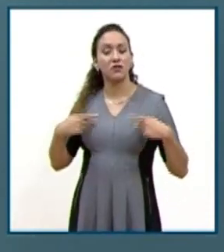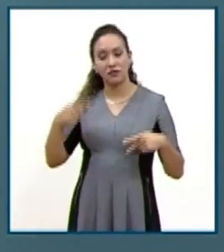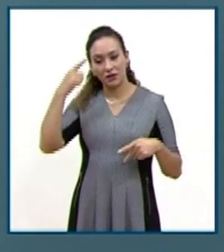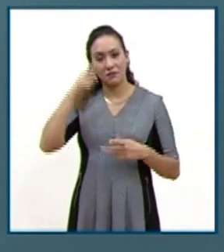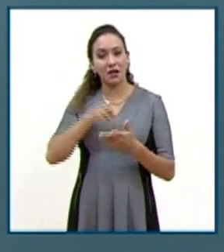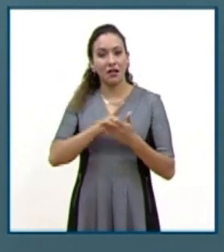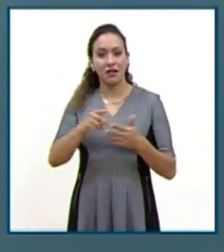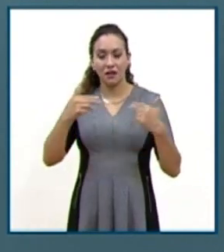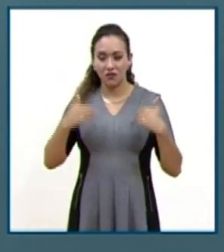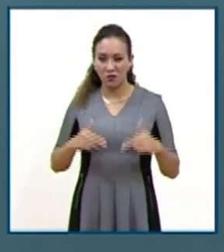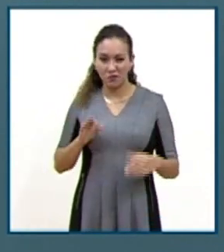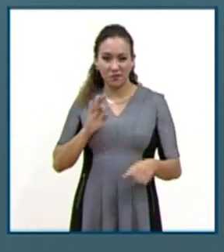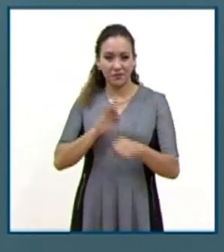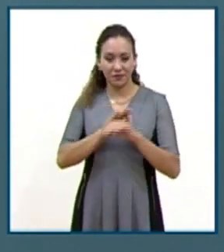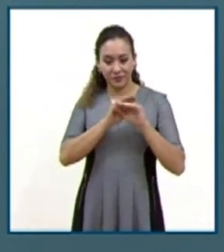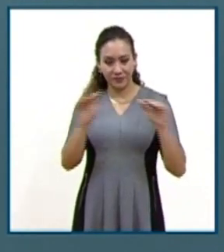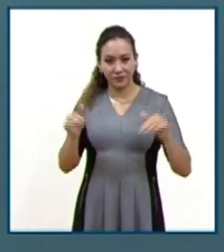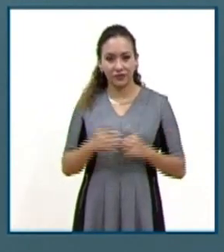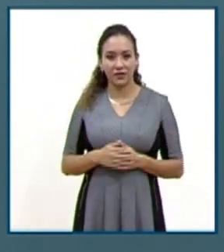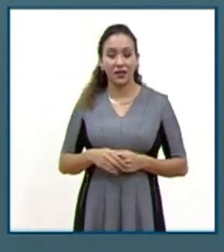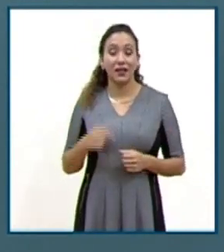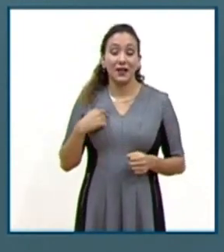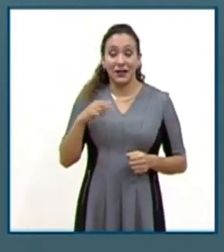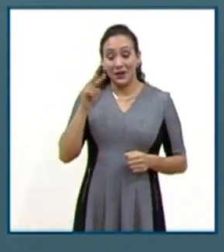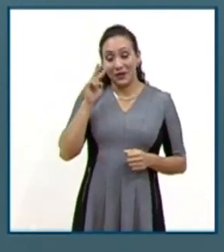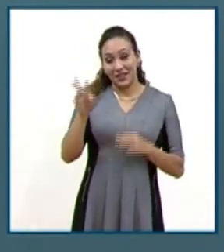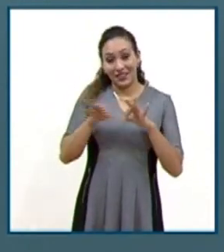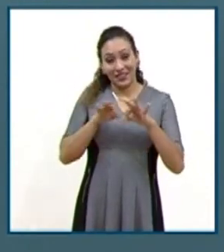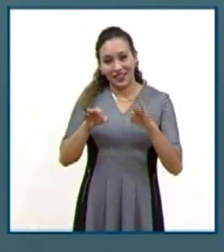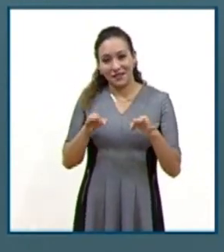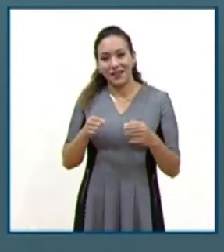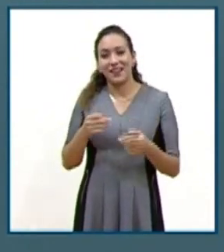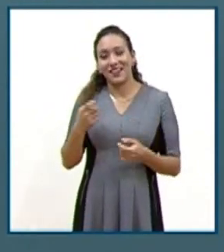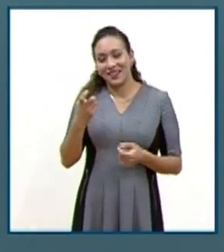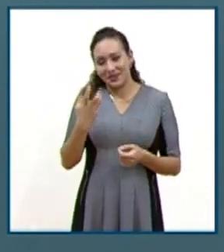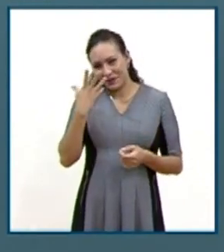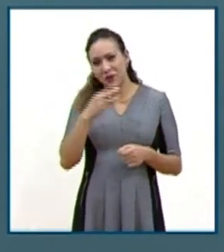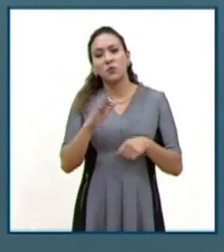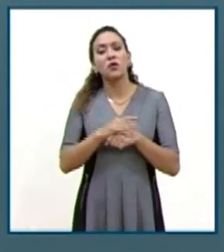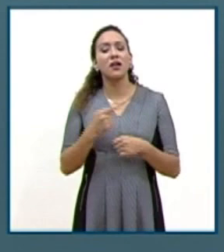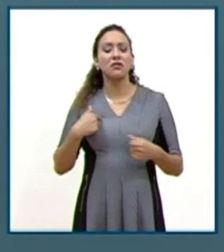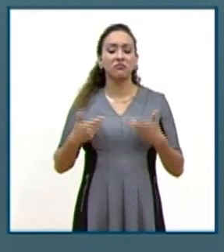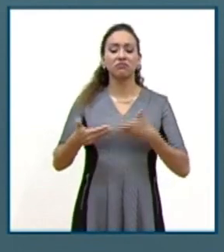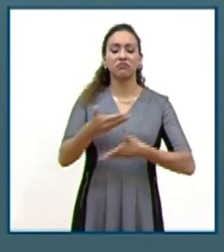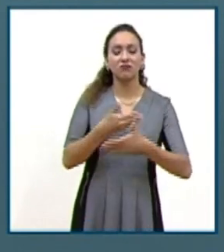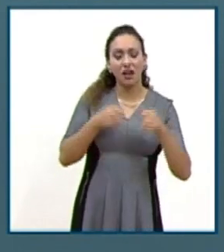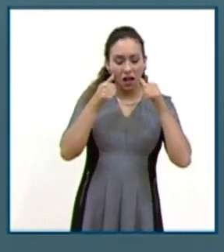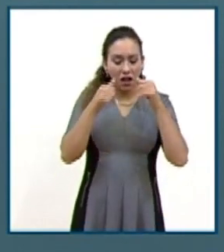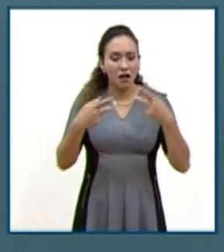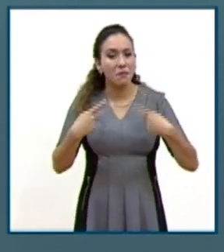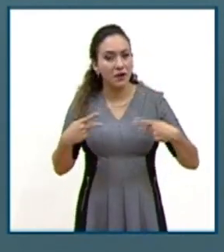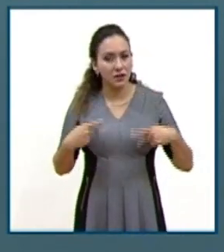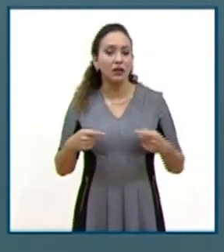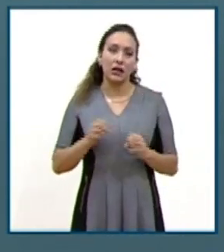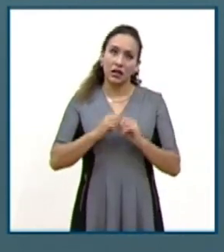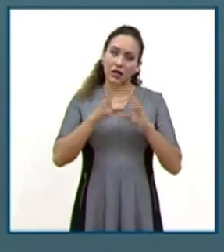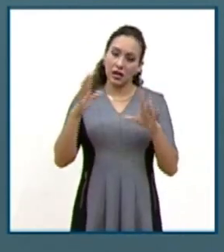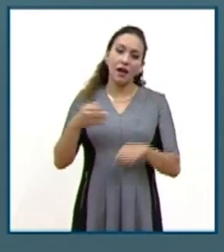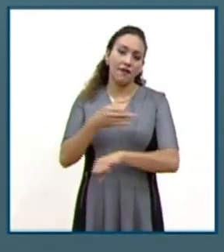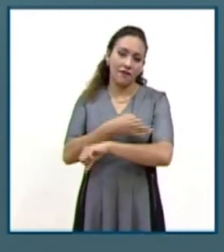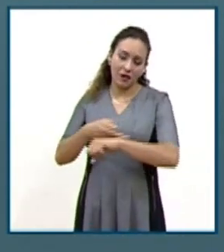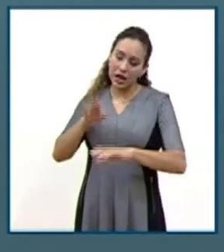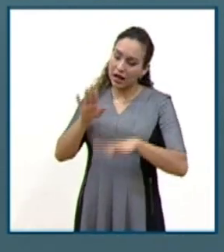Penal Federal en Pachuca, Hidalgo. Así expresaron lo que significa para ellas impartir justicia y defender